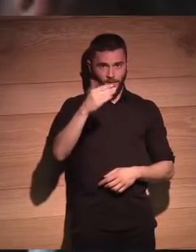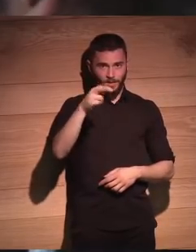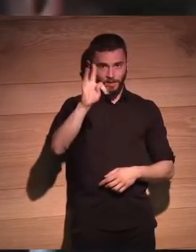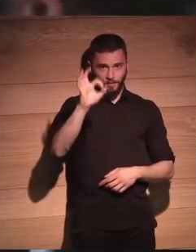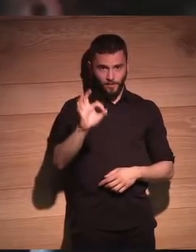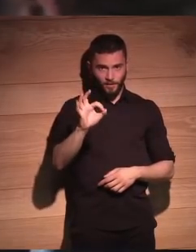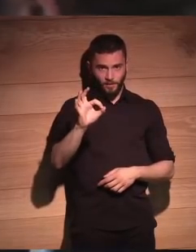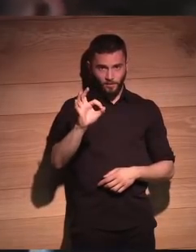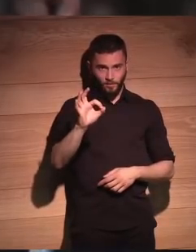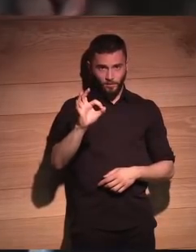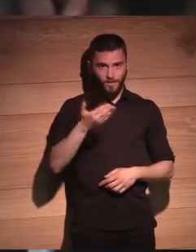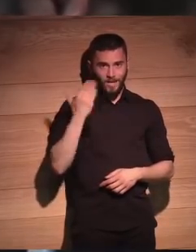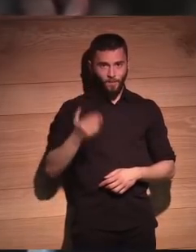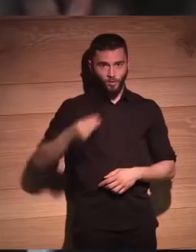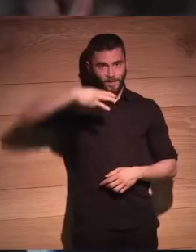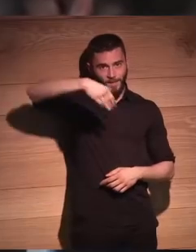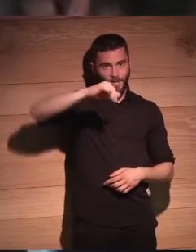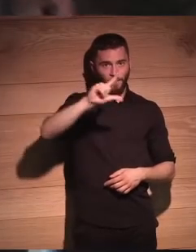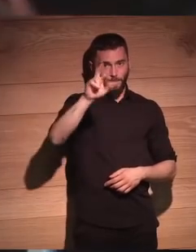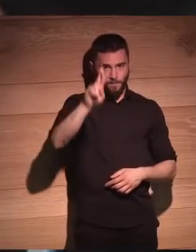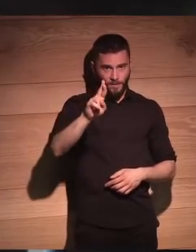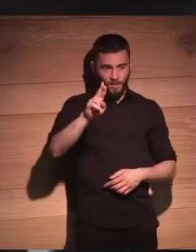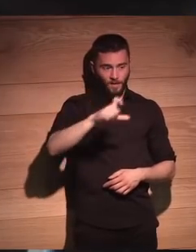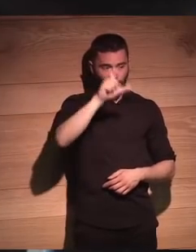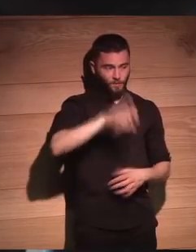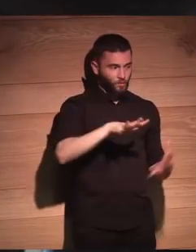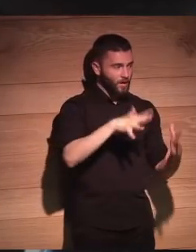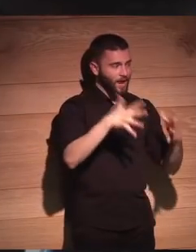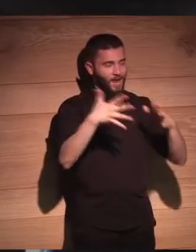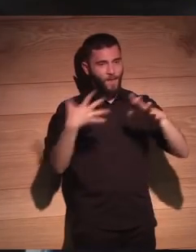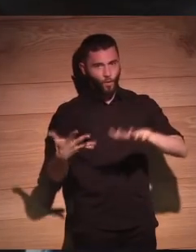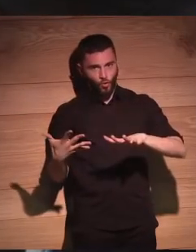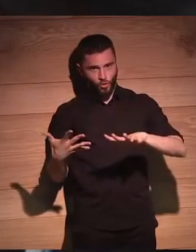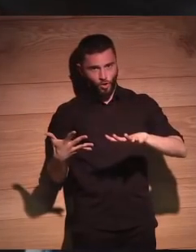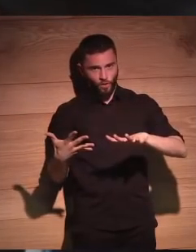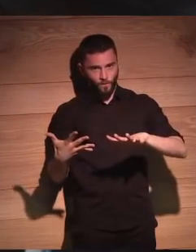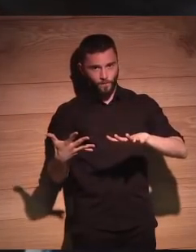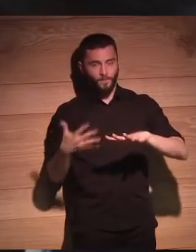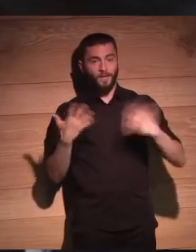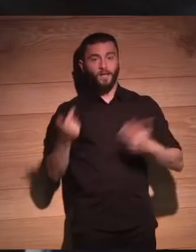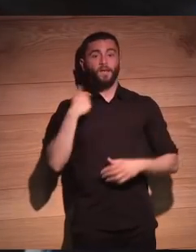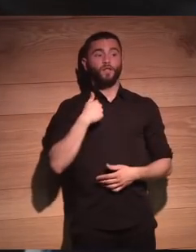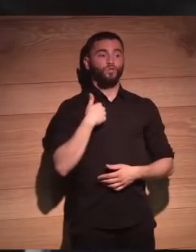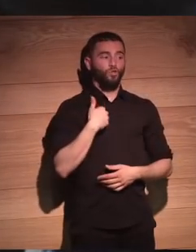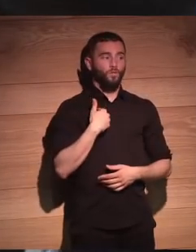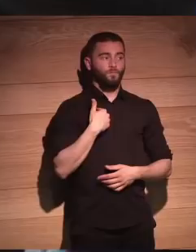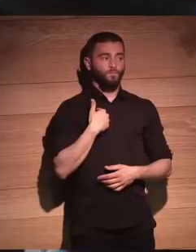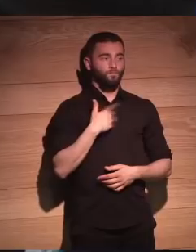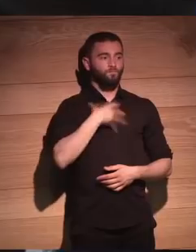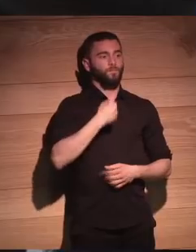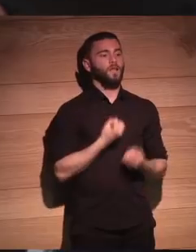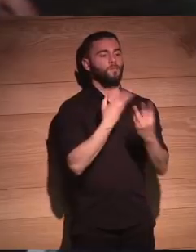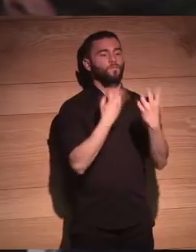relevancia de Miller en la evolución del personaje. Y yo me